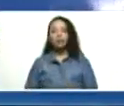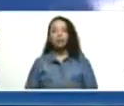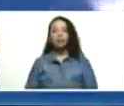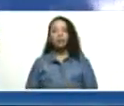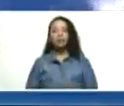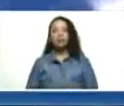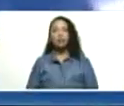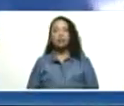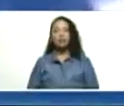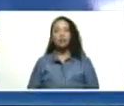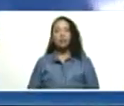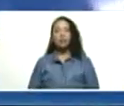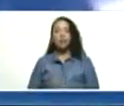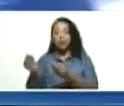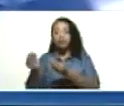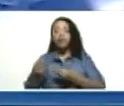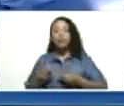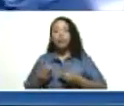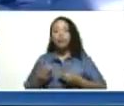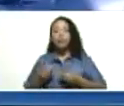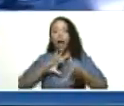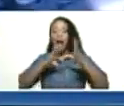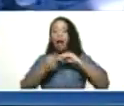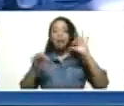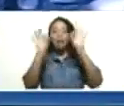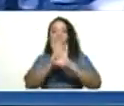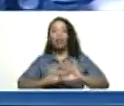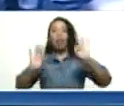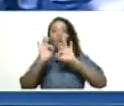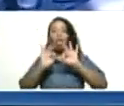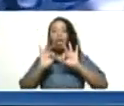Y nos dejaron sin CLAP.